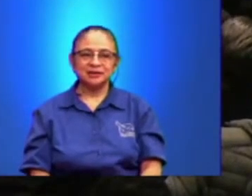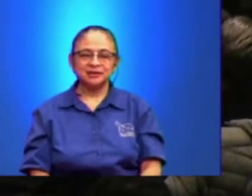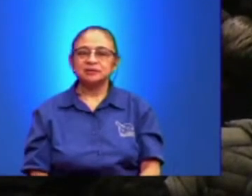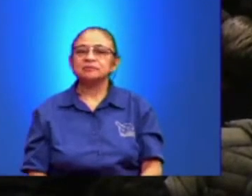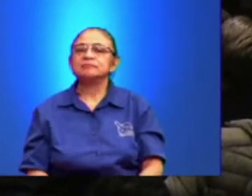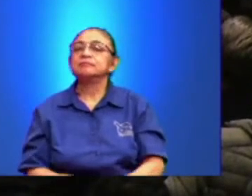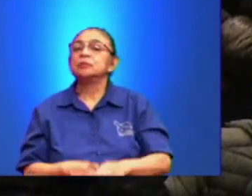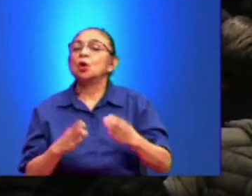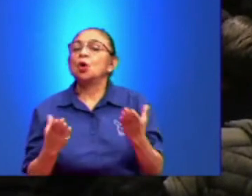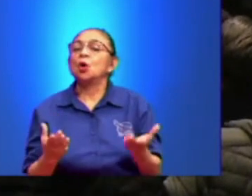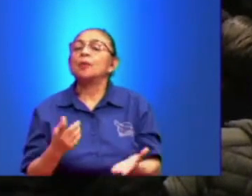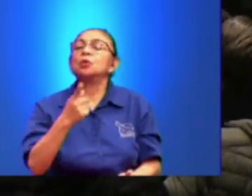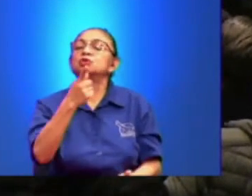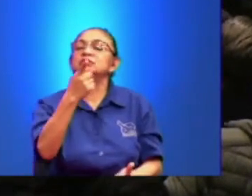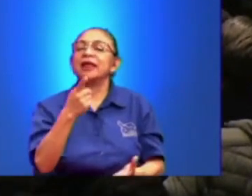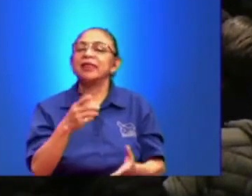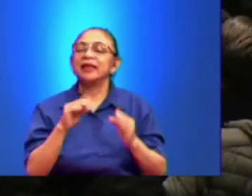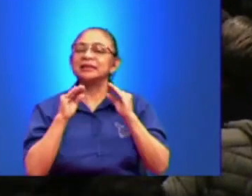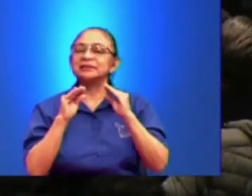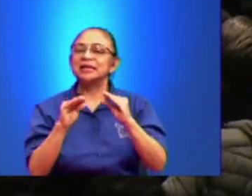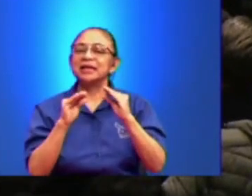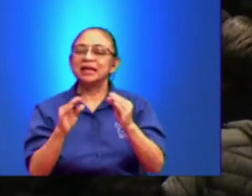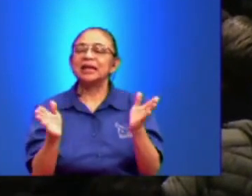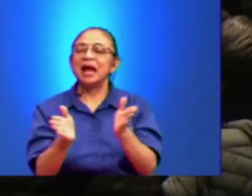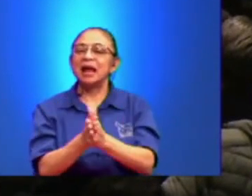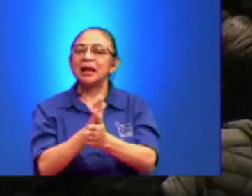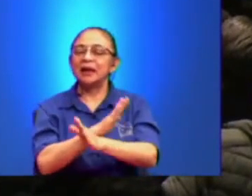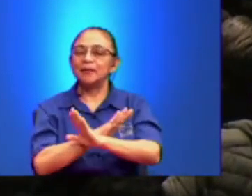como enseñaría usted la muerte del señor